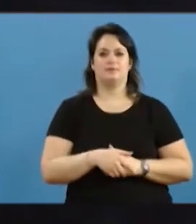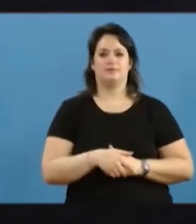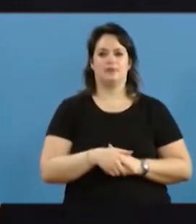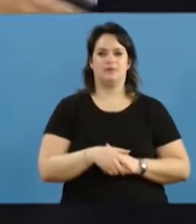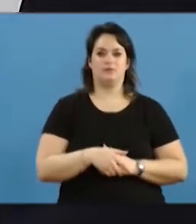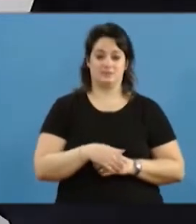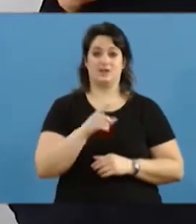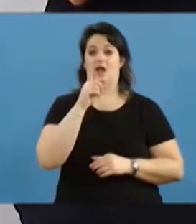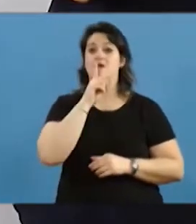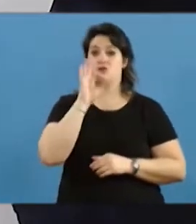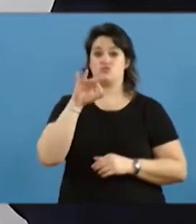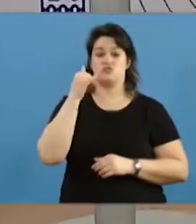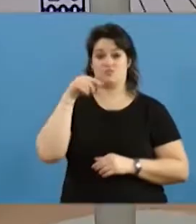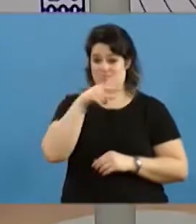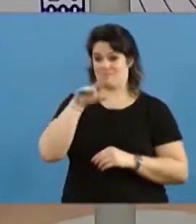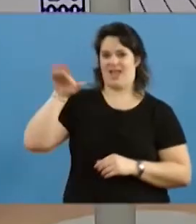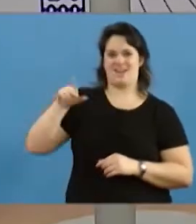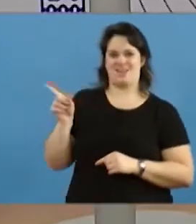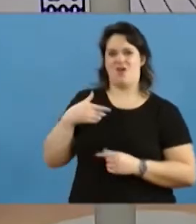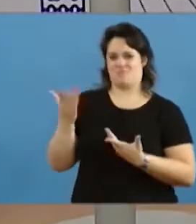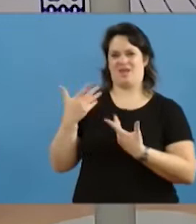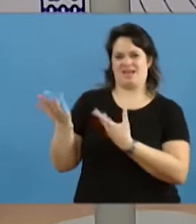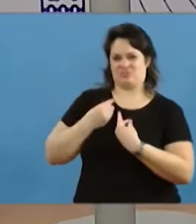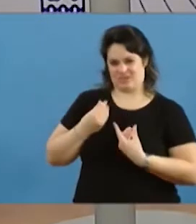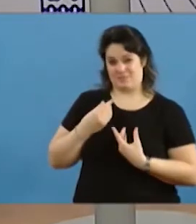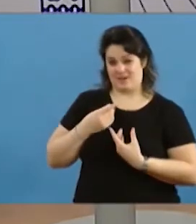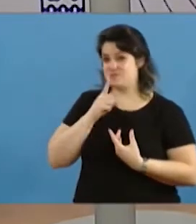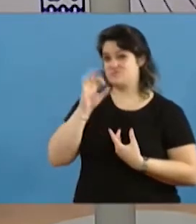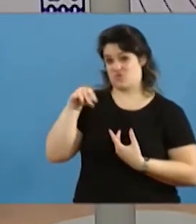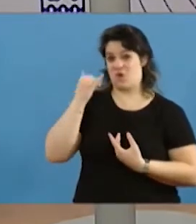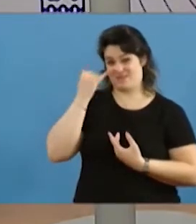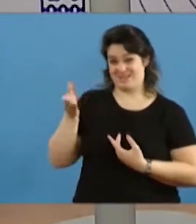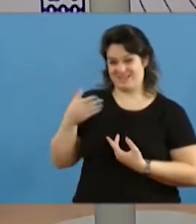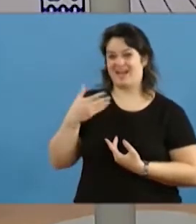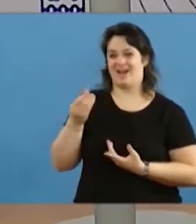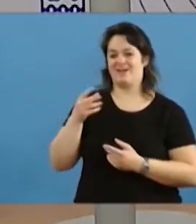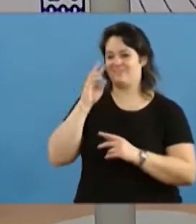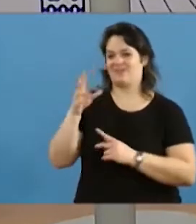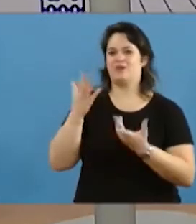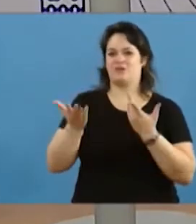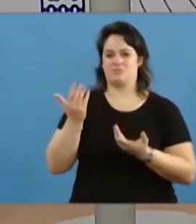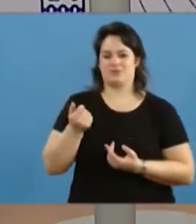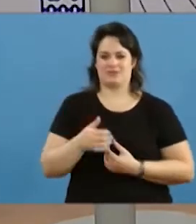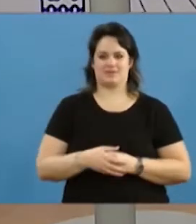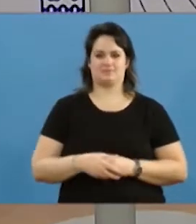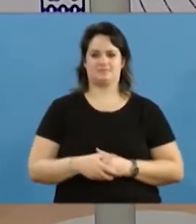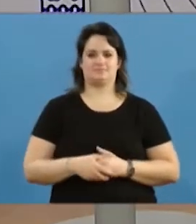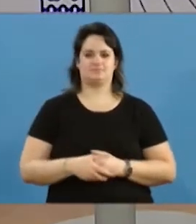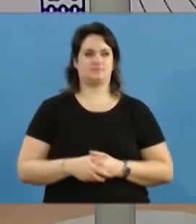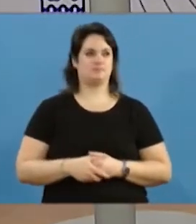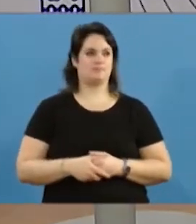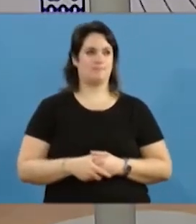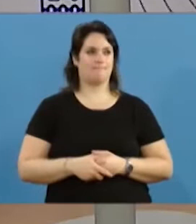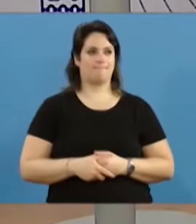que Tommy nos trabaje esas definiciones y vamos a tratar de verlas en esto, que es bien, lo importante. Es lo importante. ¿Sí?